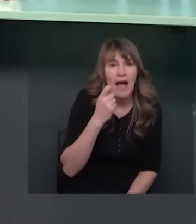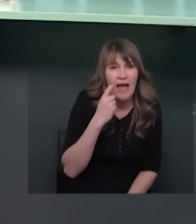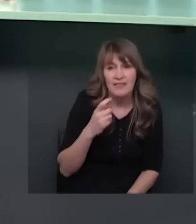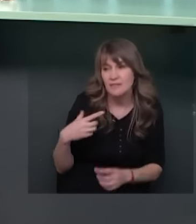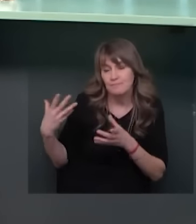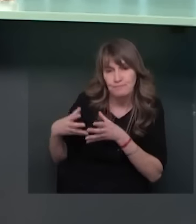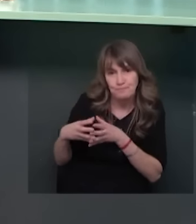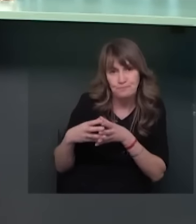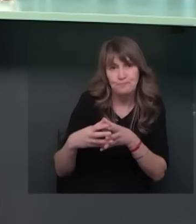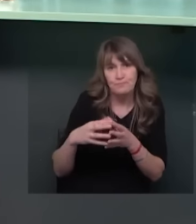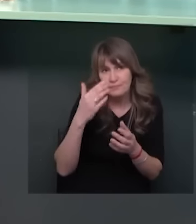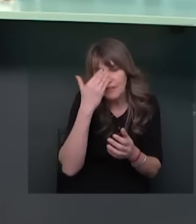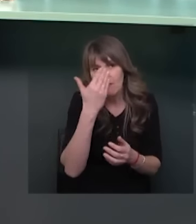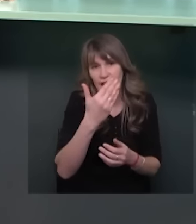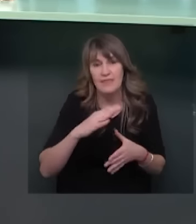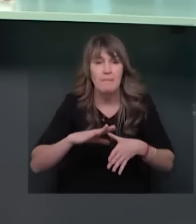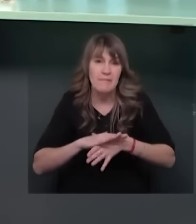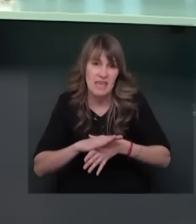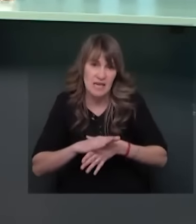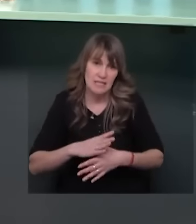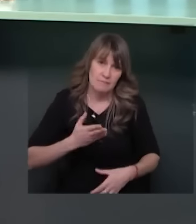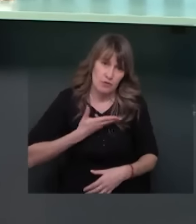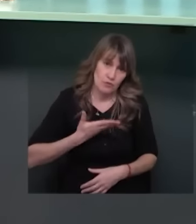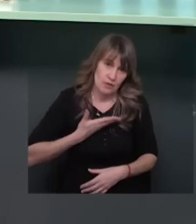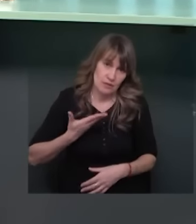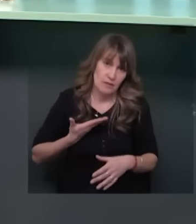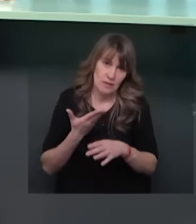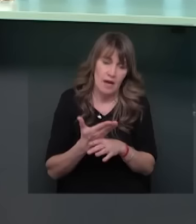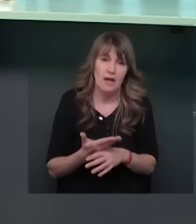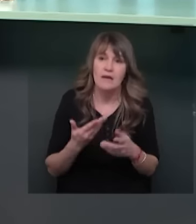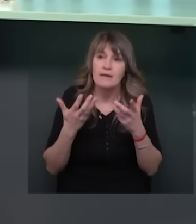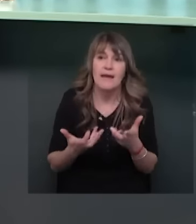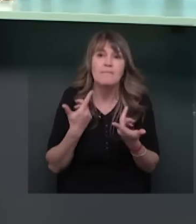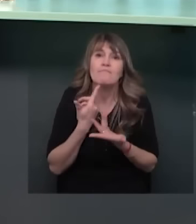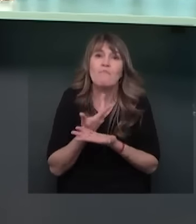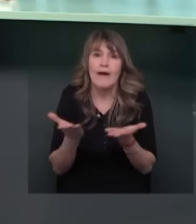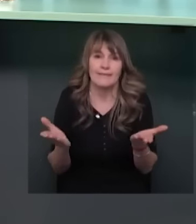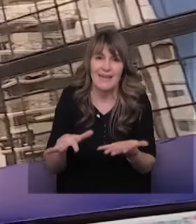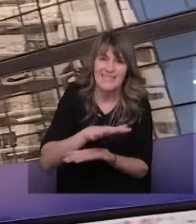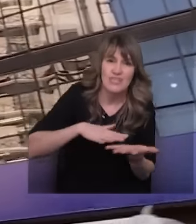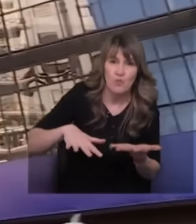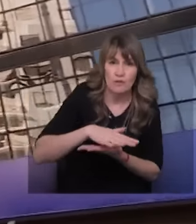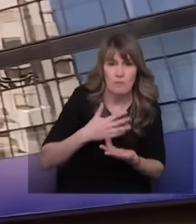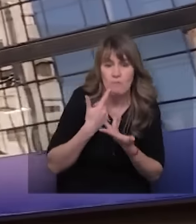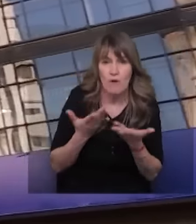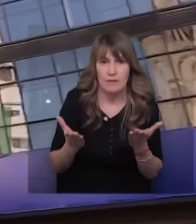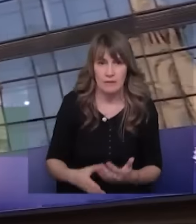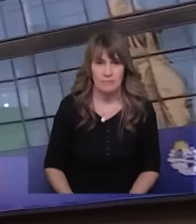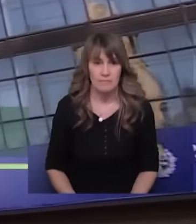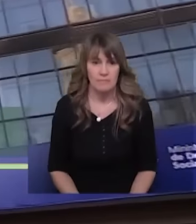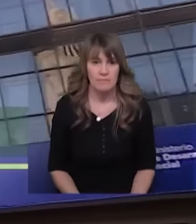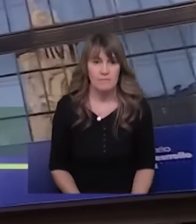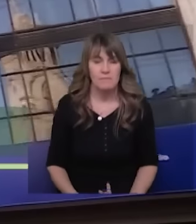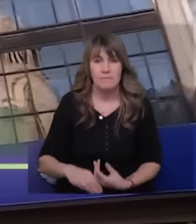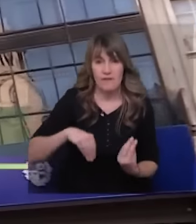movilizaron frente a la sede del mides en las últimas horas y lógicamente trataron de visibilizar la situación la